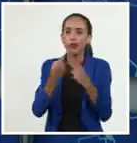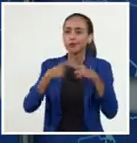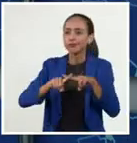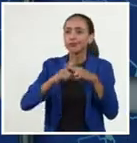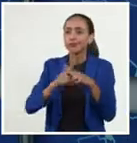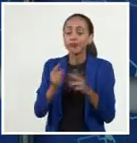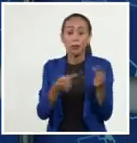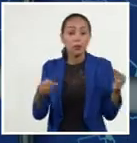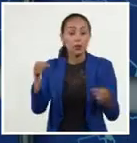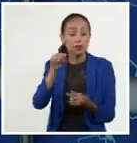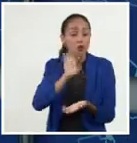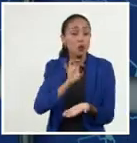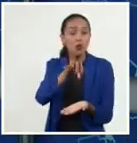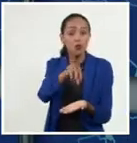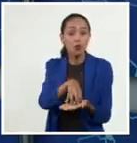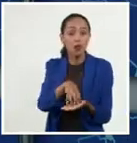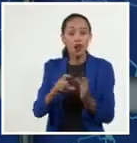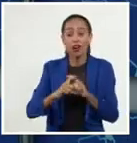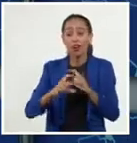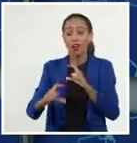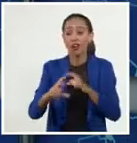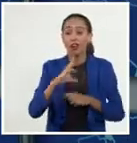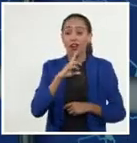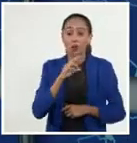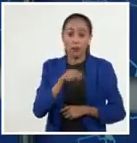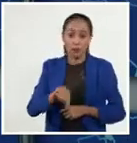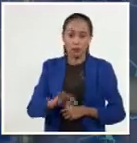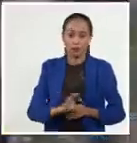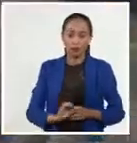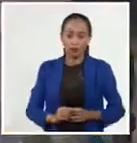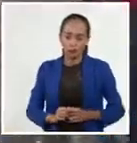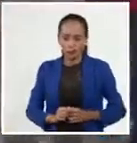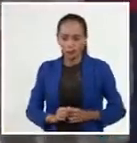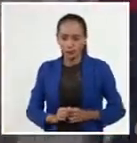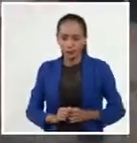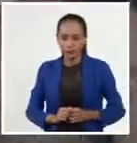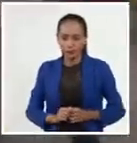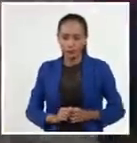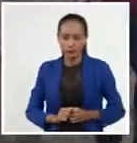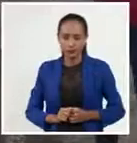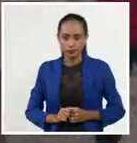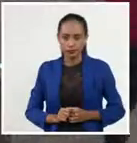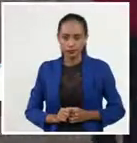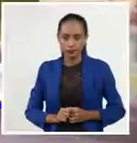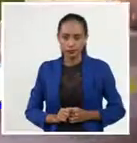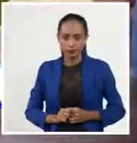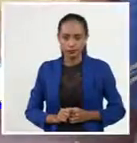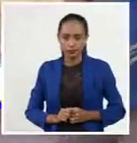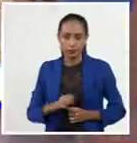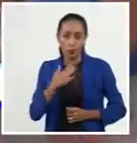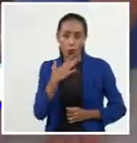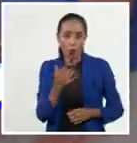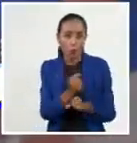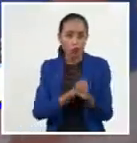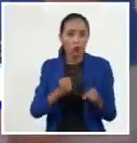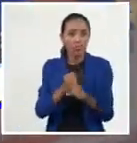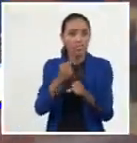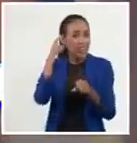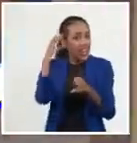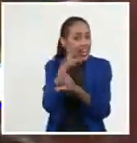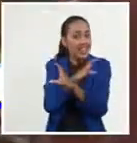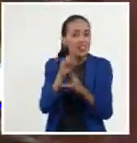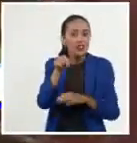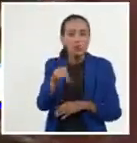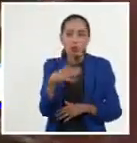las principales unidades de acuicultura de la Central Provincia. ¿Cómo incrementar la ciencia en la gestión de gobierno? ¿Qué